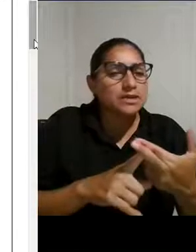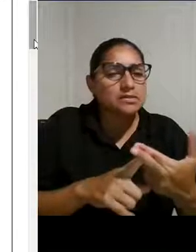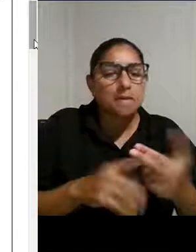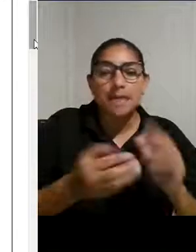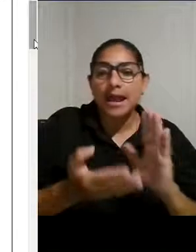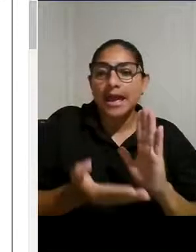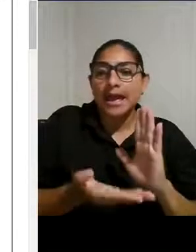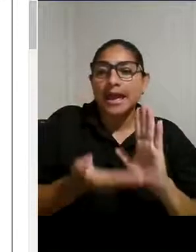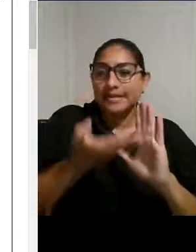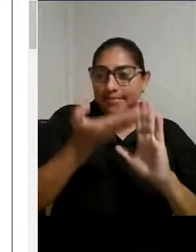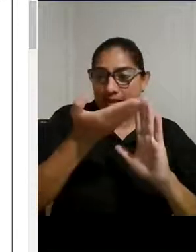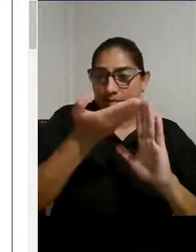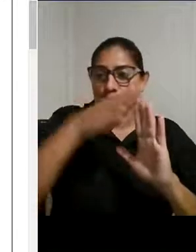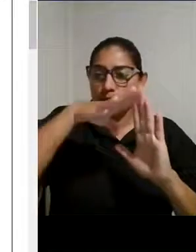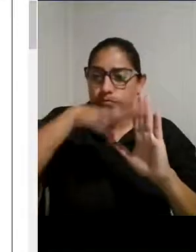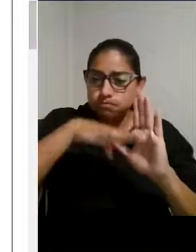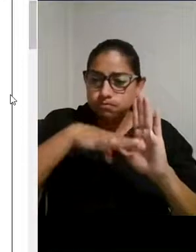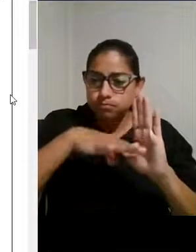incrementos y tasas de cambio.